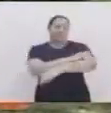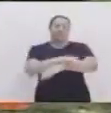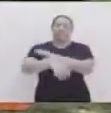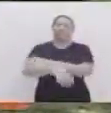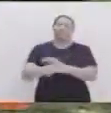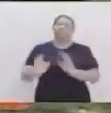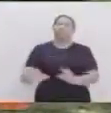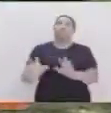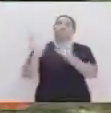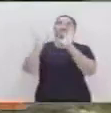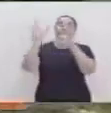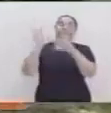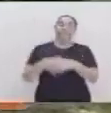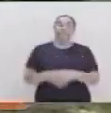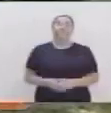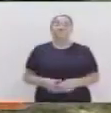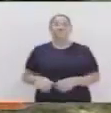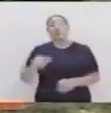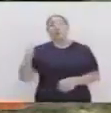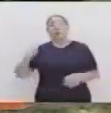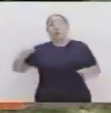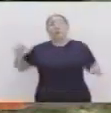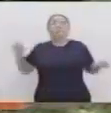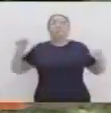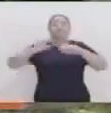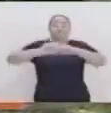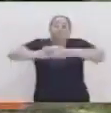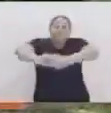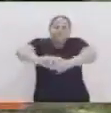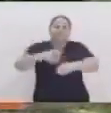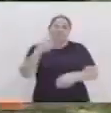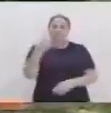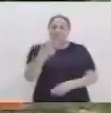baloncesto. Ahora paso a lo que son mis estiramientos.